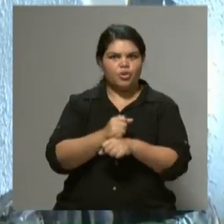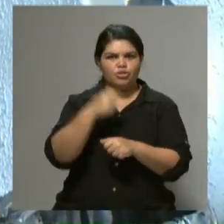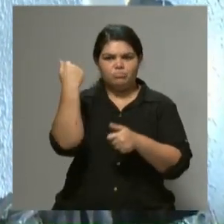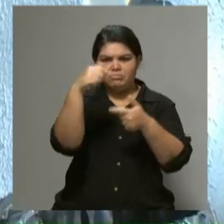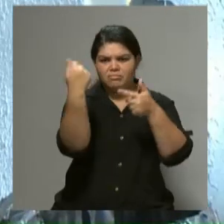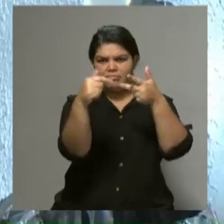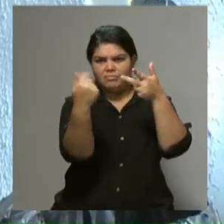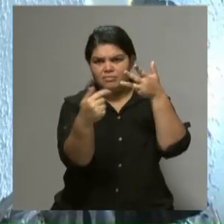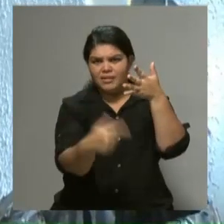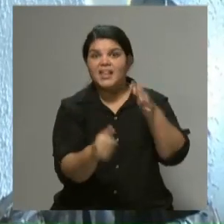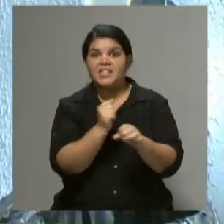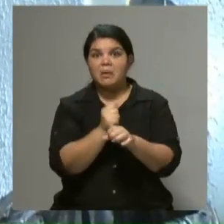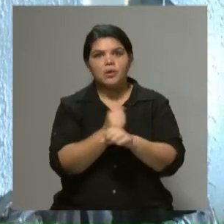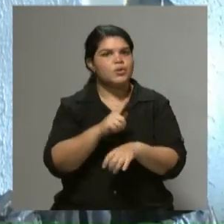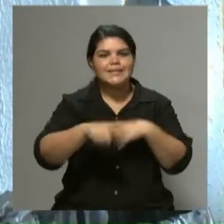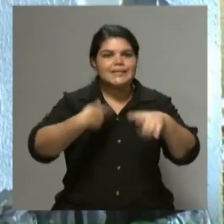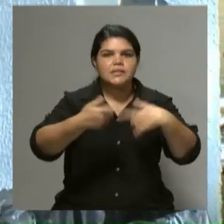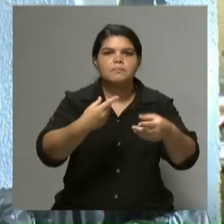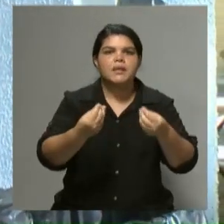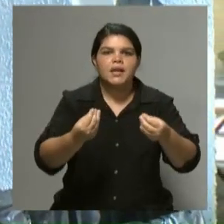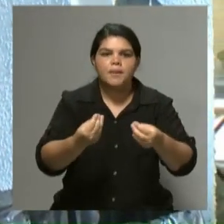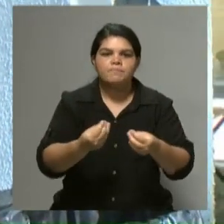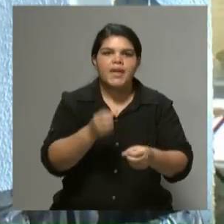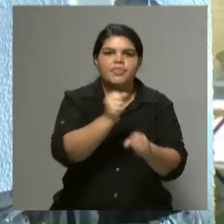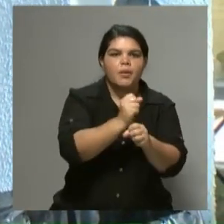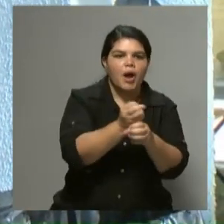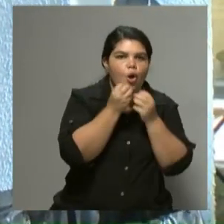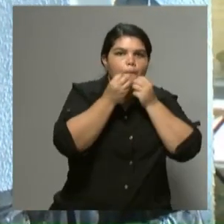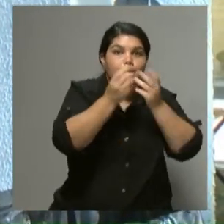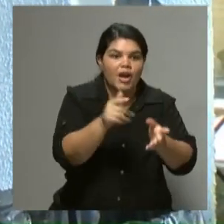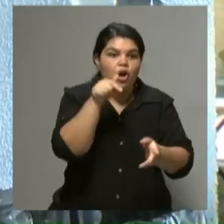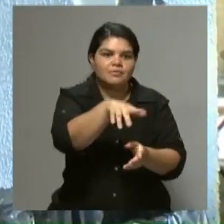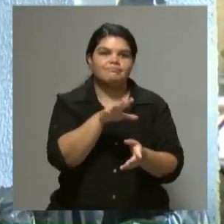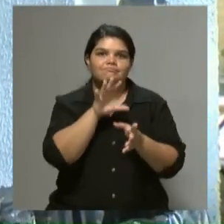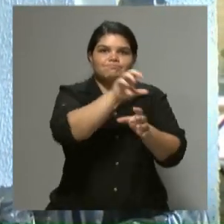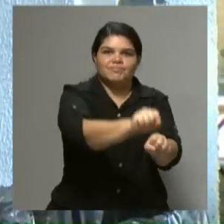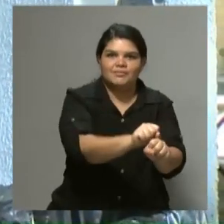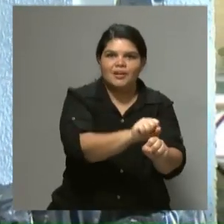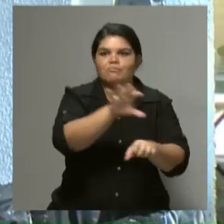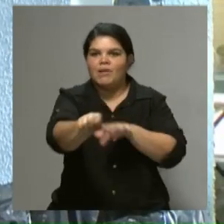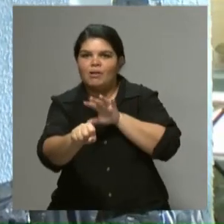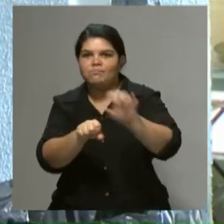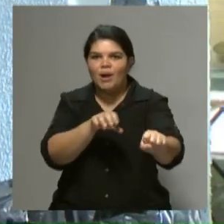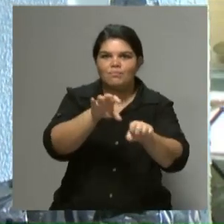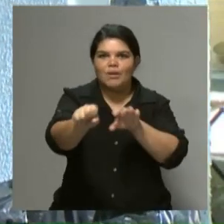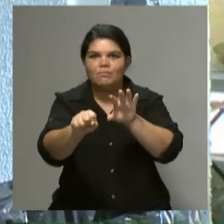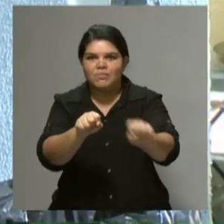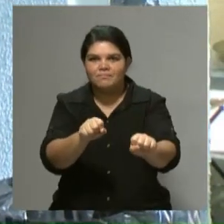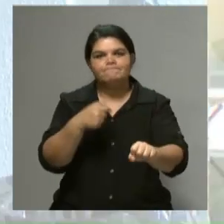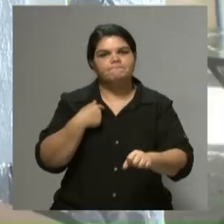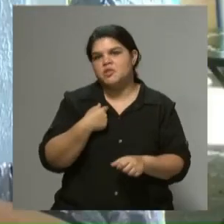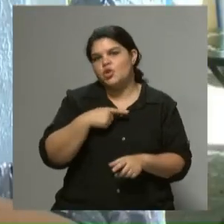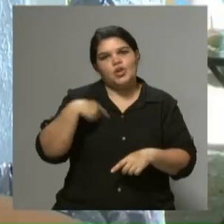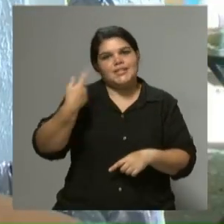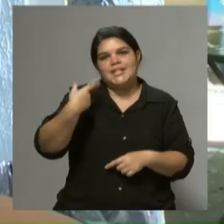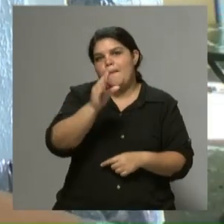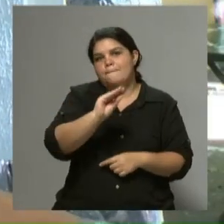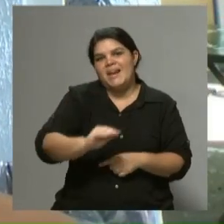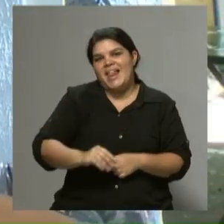siempre progresado por uno mejor, buscándolo justamente, pero siempre fui empleado. Sí, siempre estuve empleado.